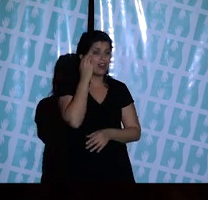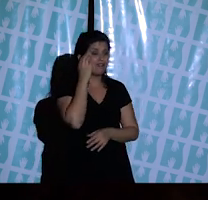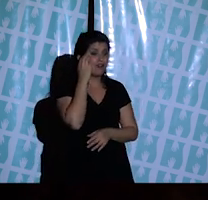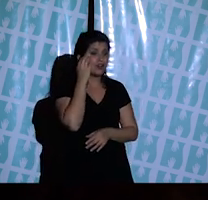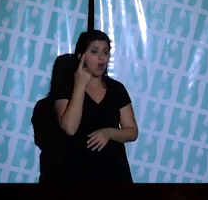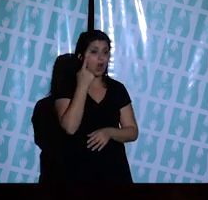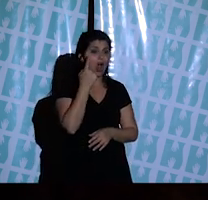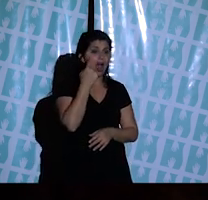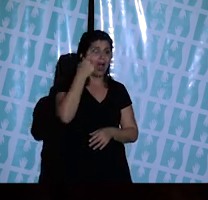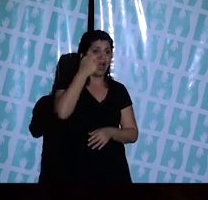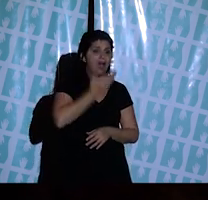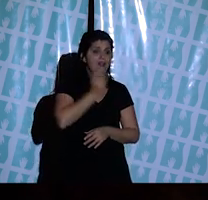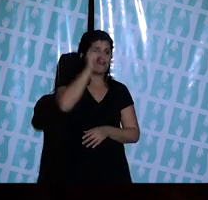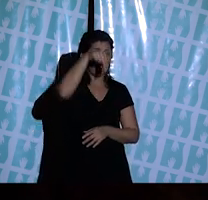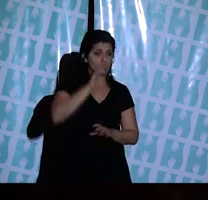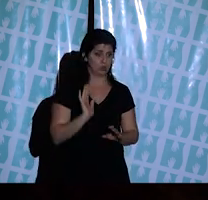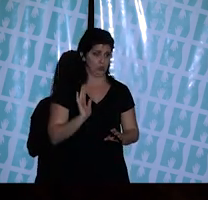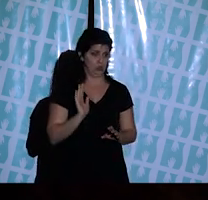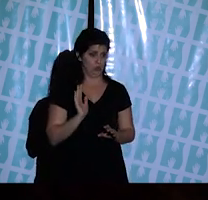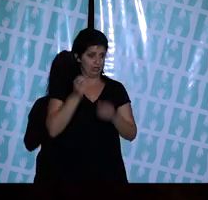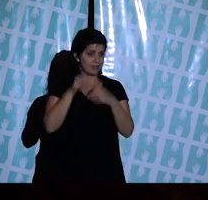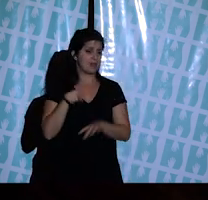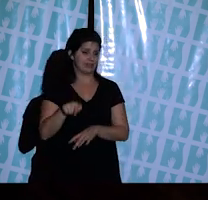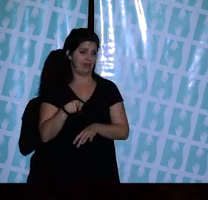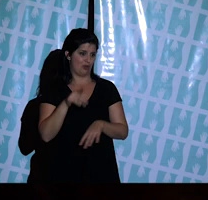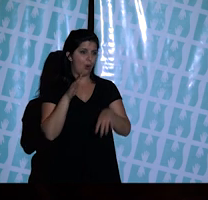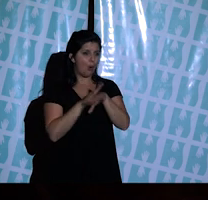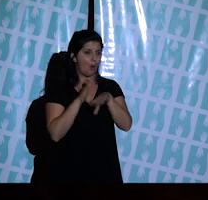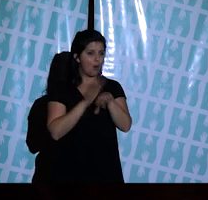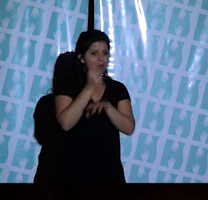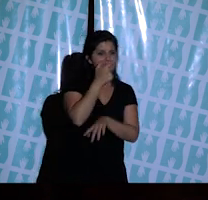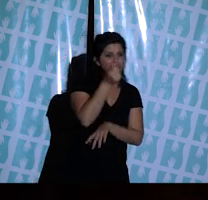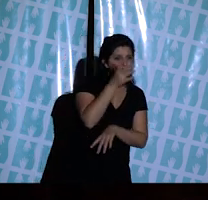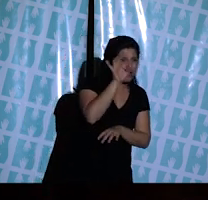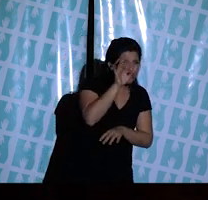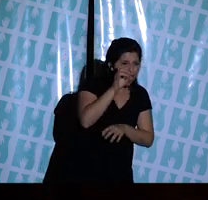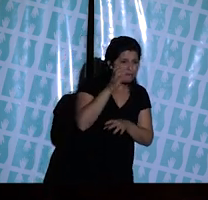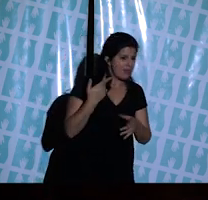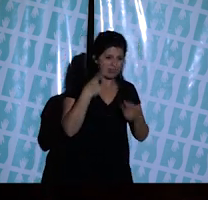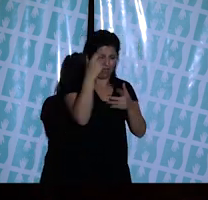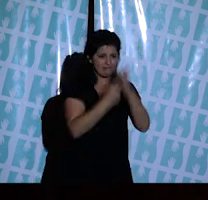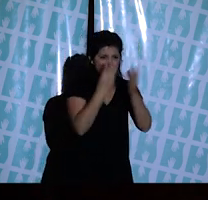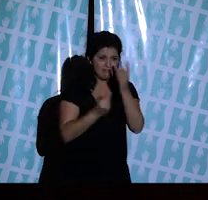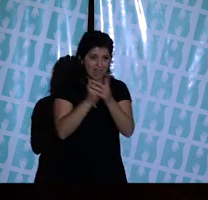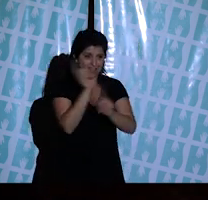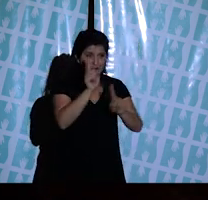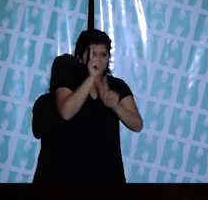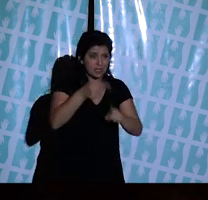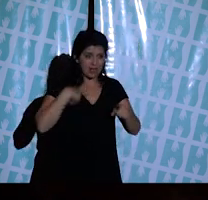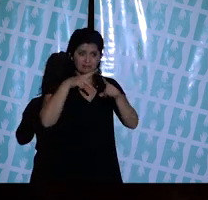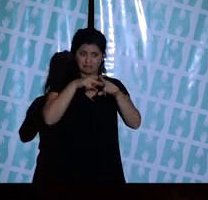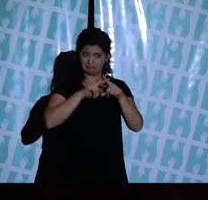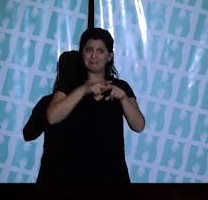de alguna manera, no son solo las drogas. También hay otros factores que están interfiriendo en el